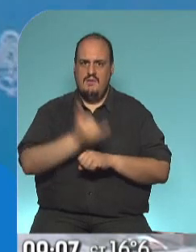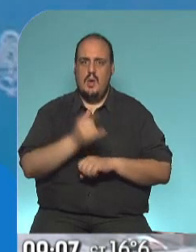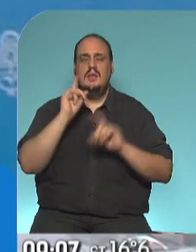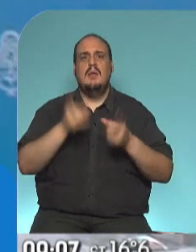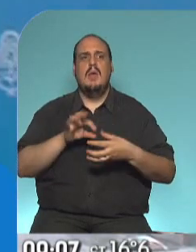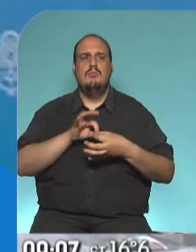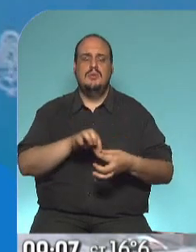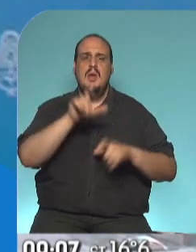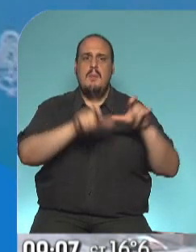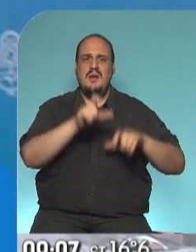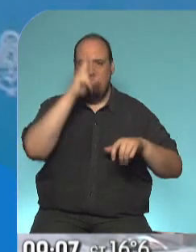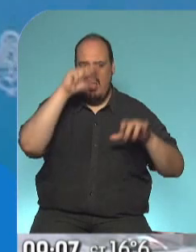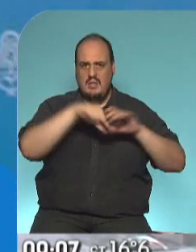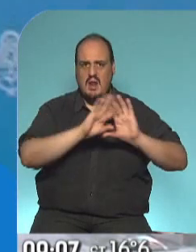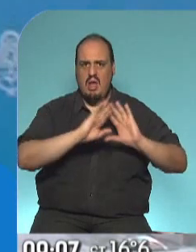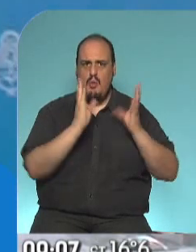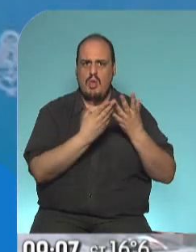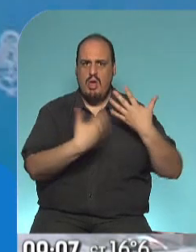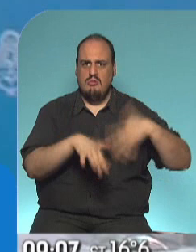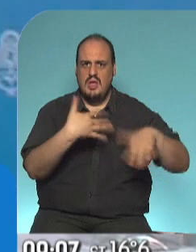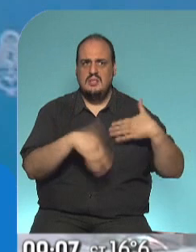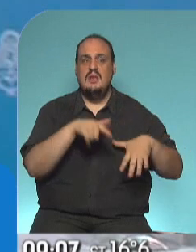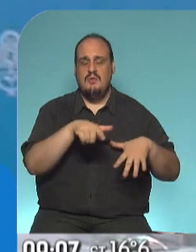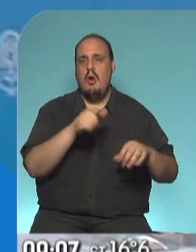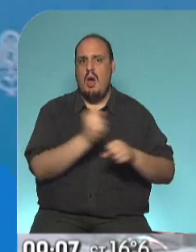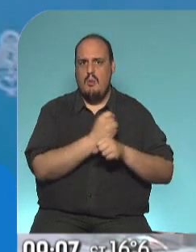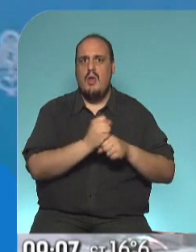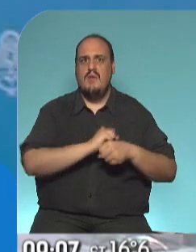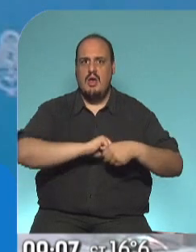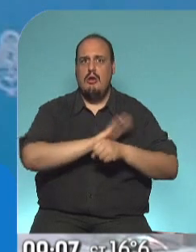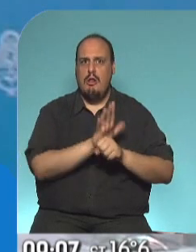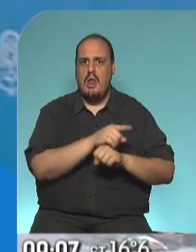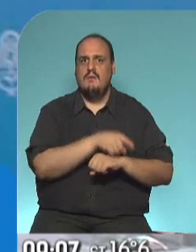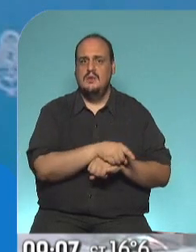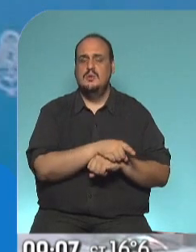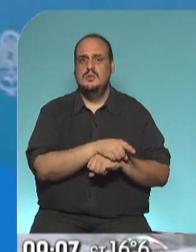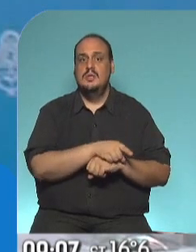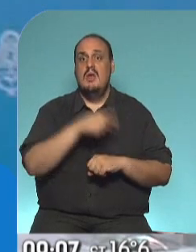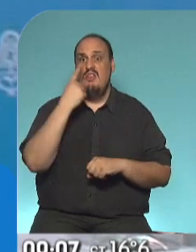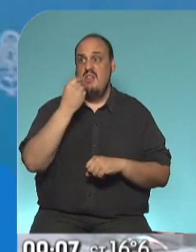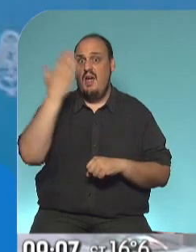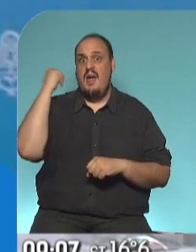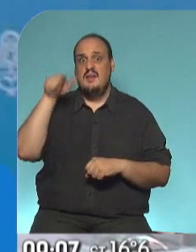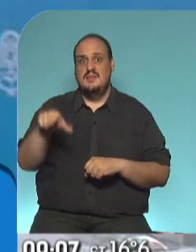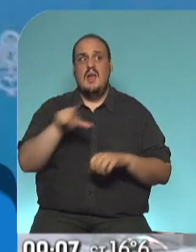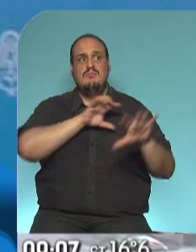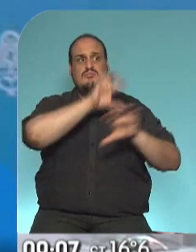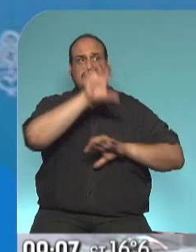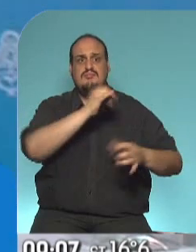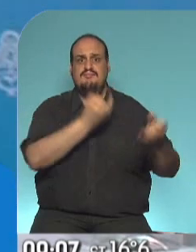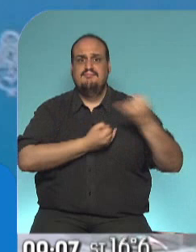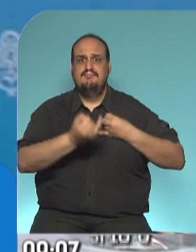internadas en la unidad de cuidado intensivo con diagnóstico confirmado de sars cop 2 en el día de ayer las jurisdicciones han